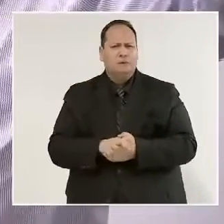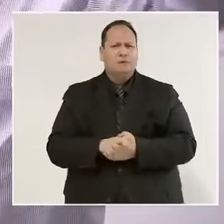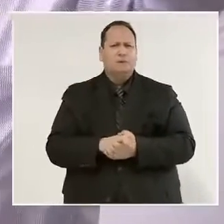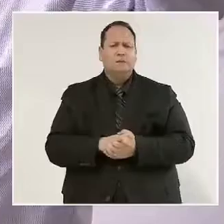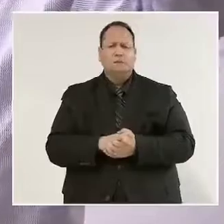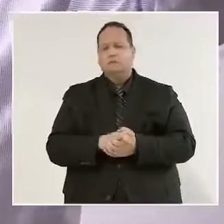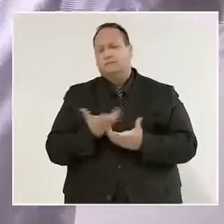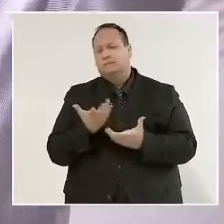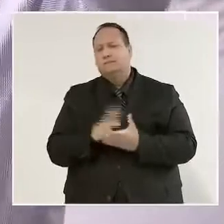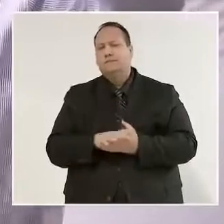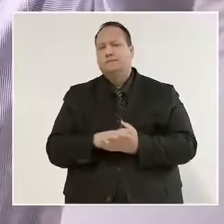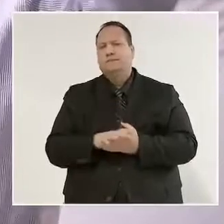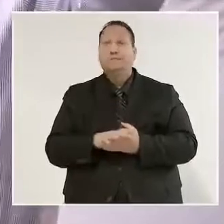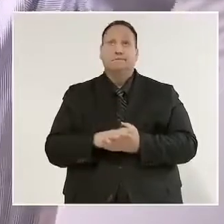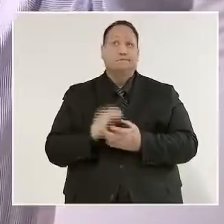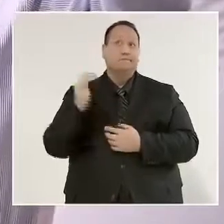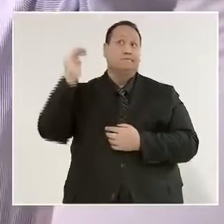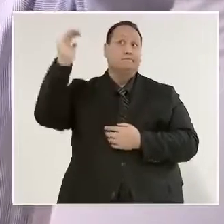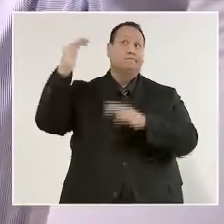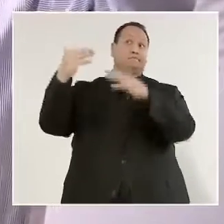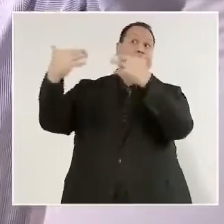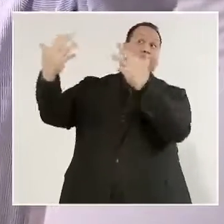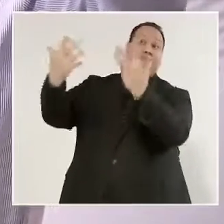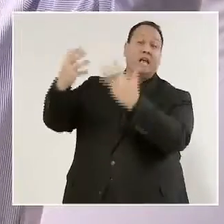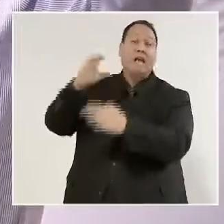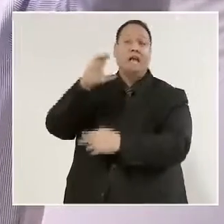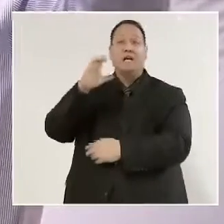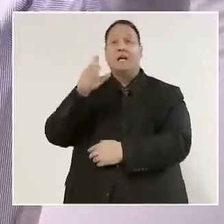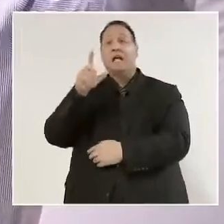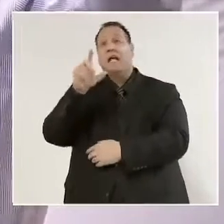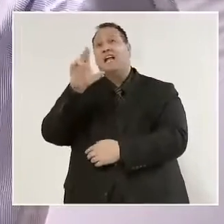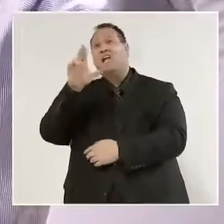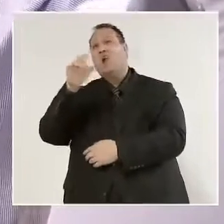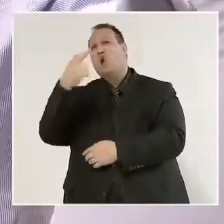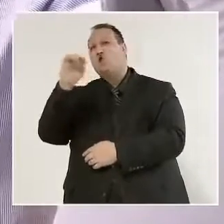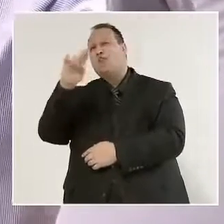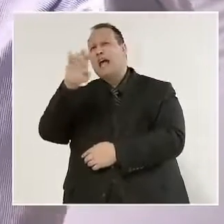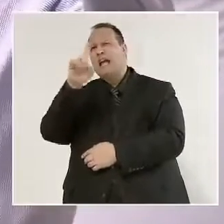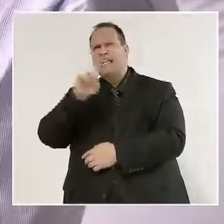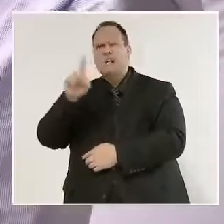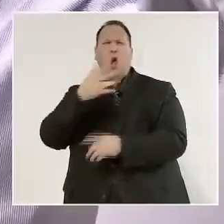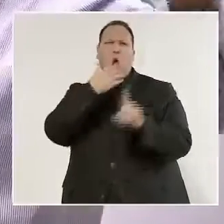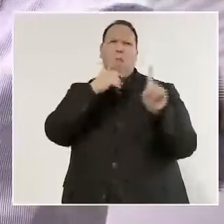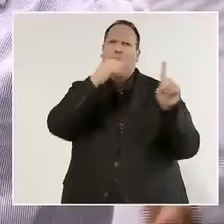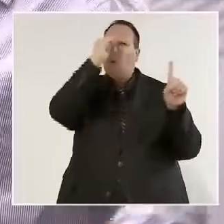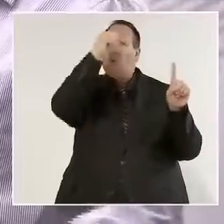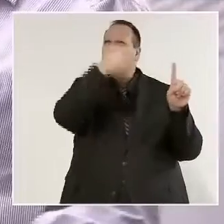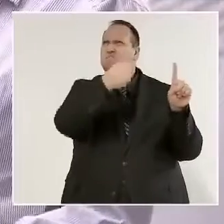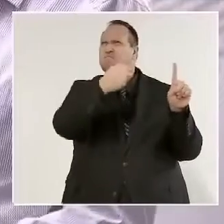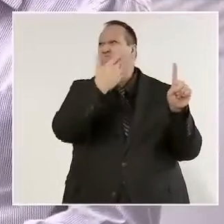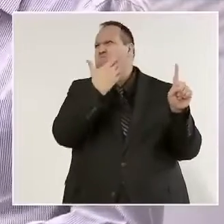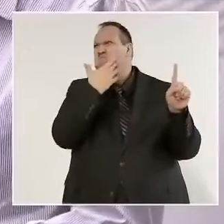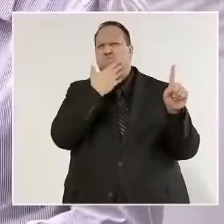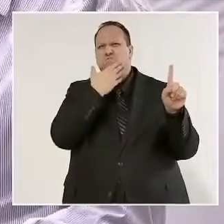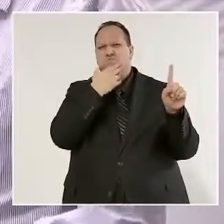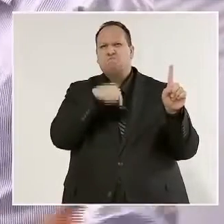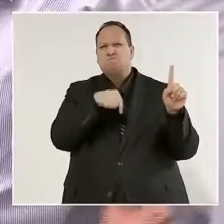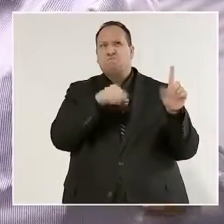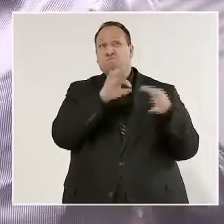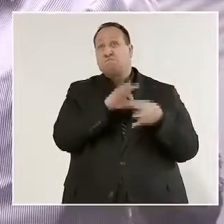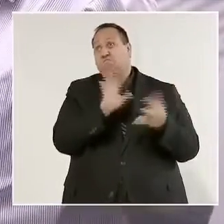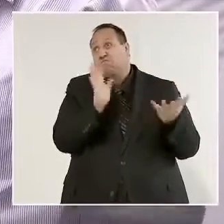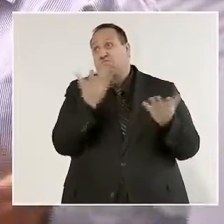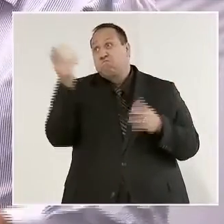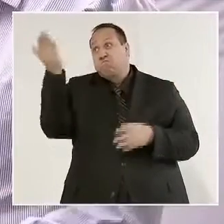se reunieron allá arriba Claudio X. González, ese señor que es de aquí, ni